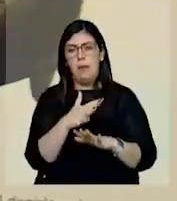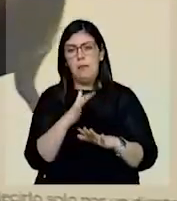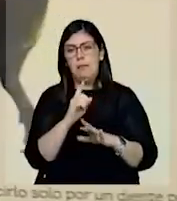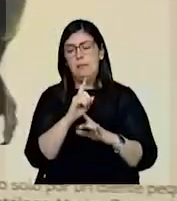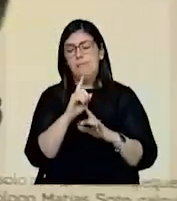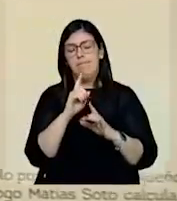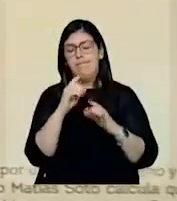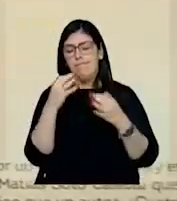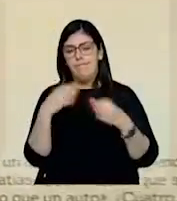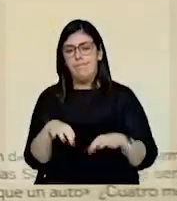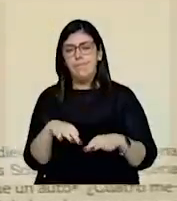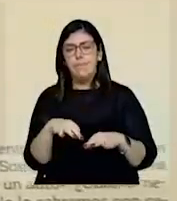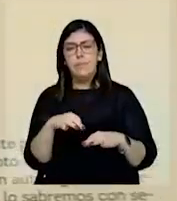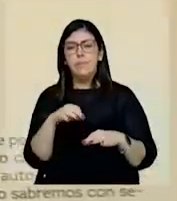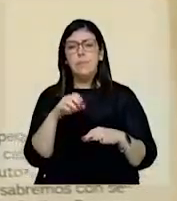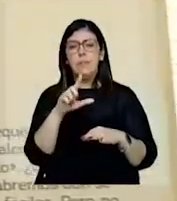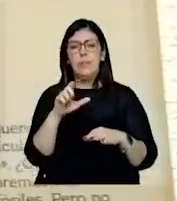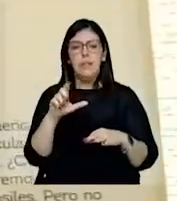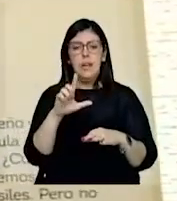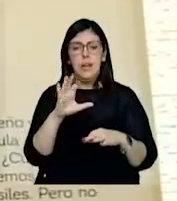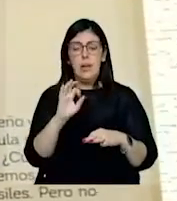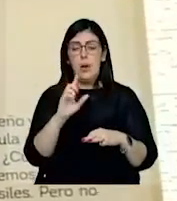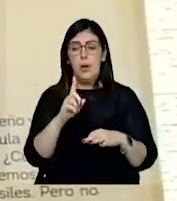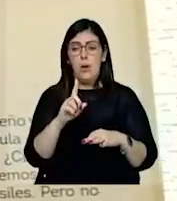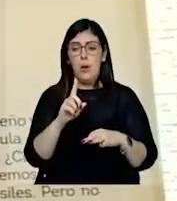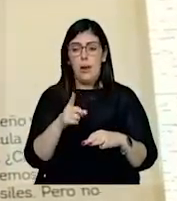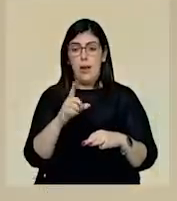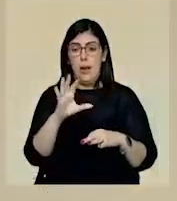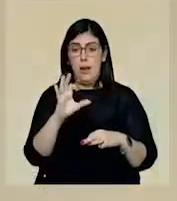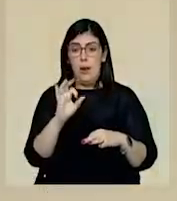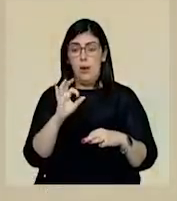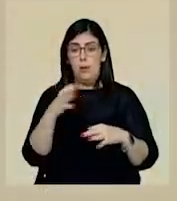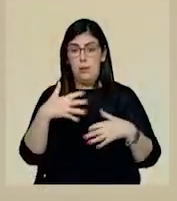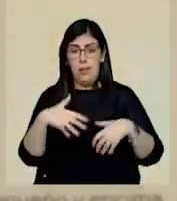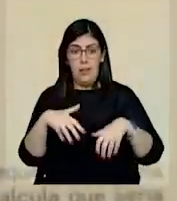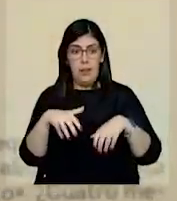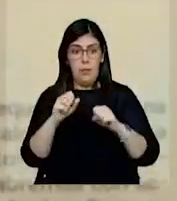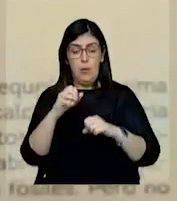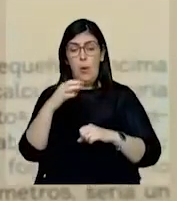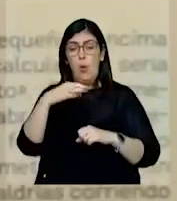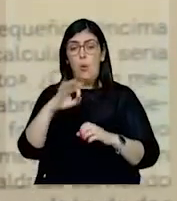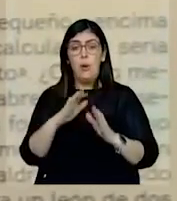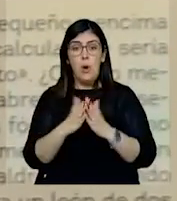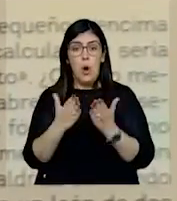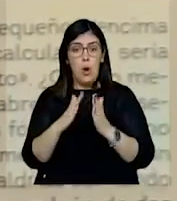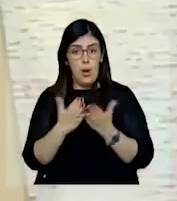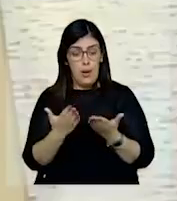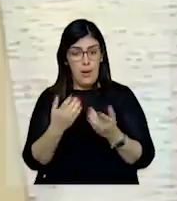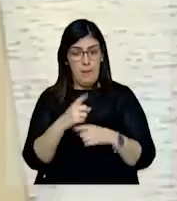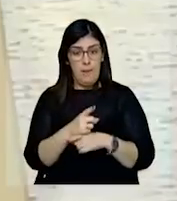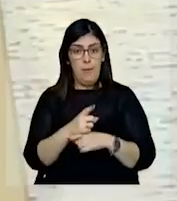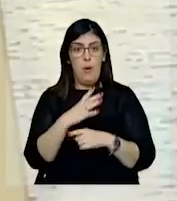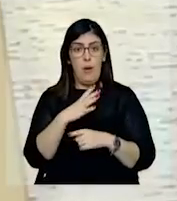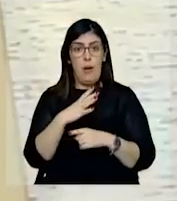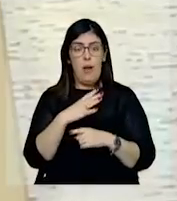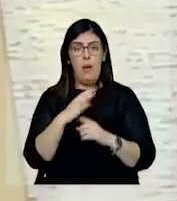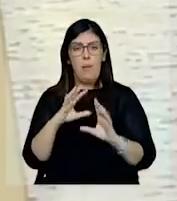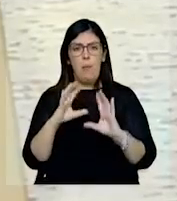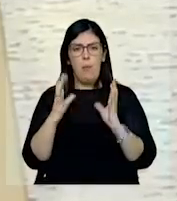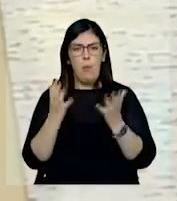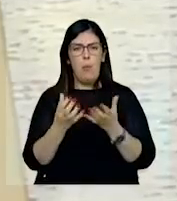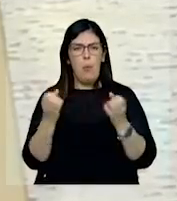que el periodista Leo Lagos concretó algunos descubrimientos en un único libro que abre la puerta a un mundo mágico,